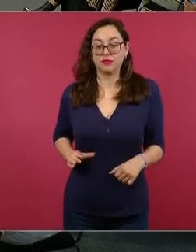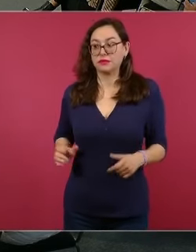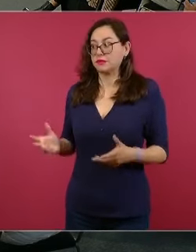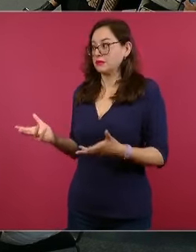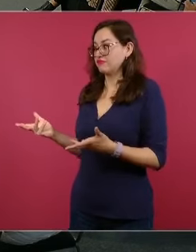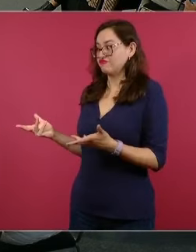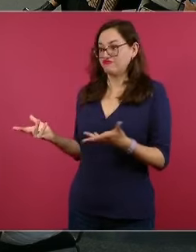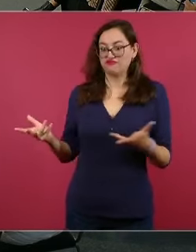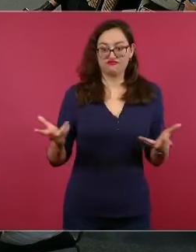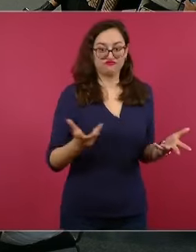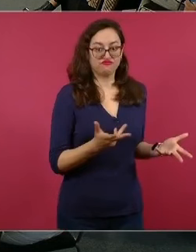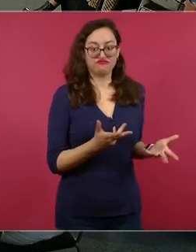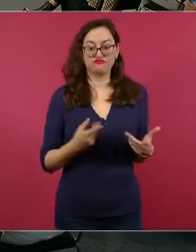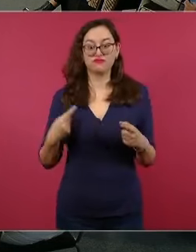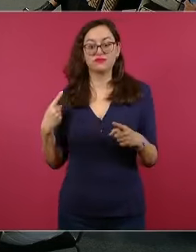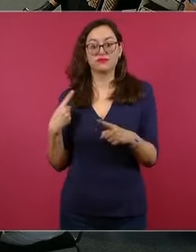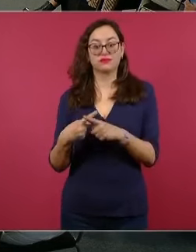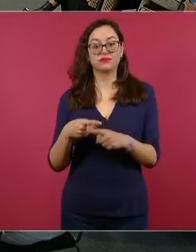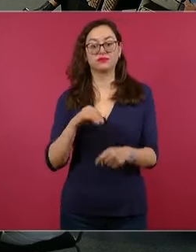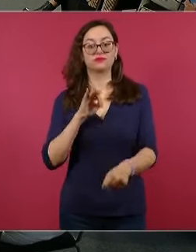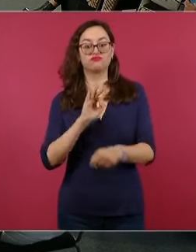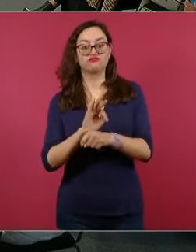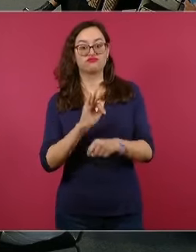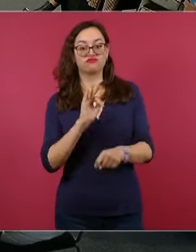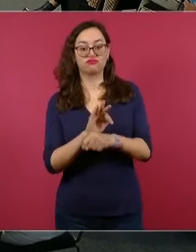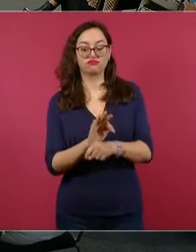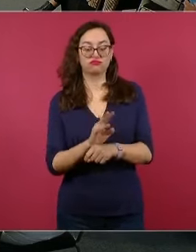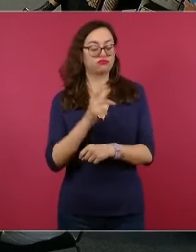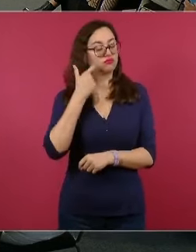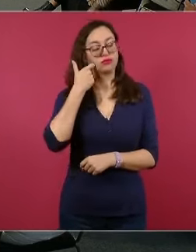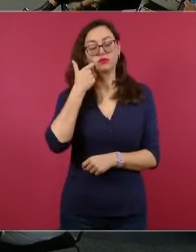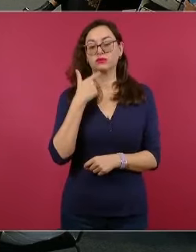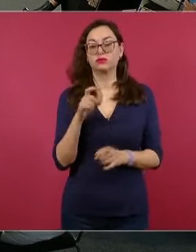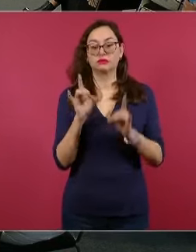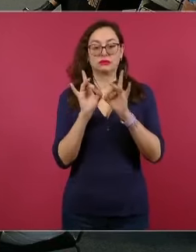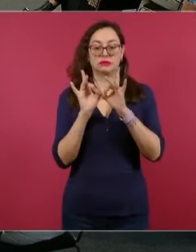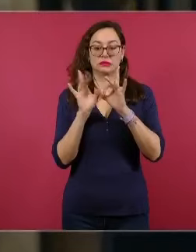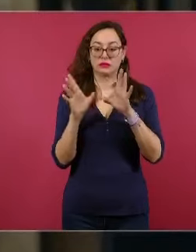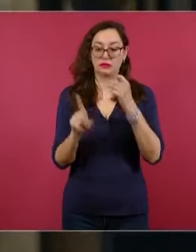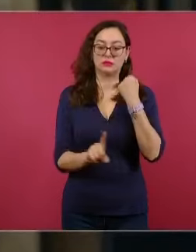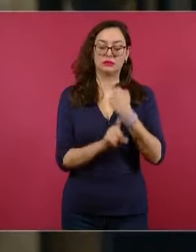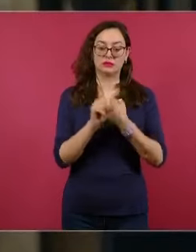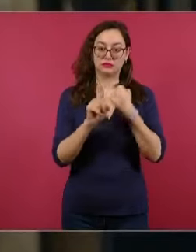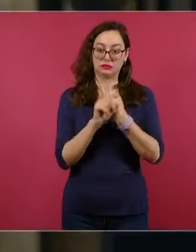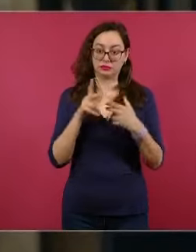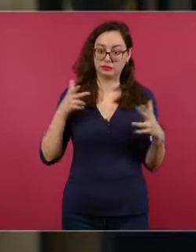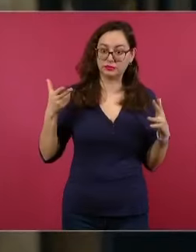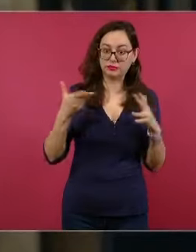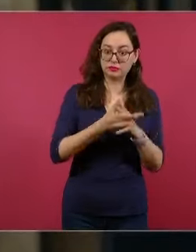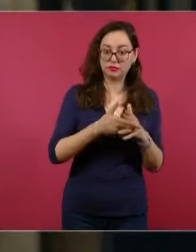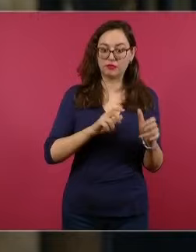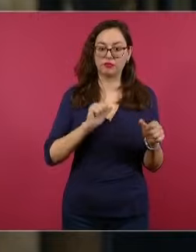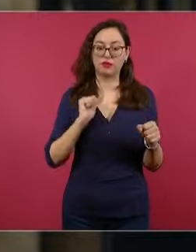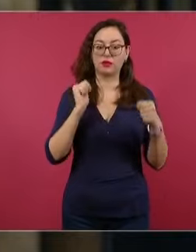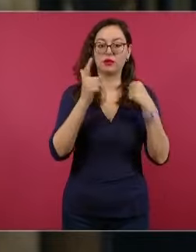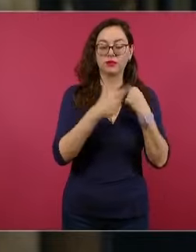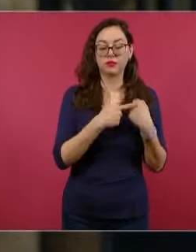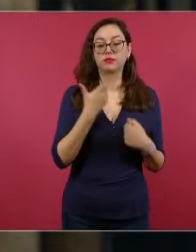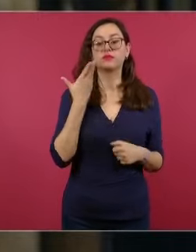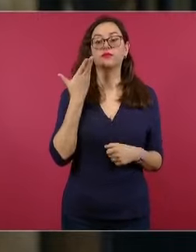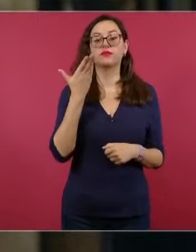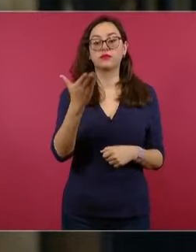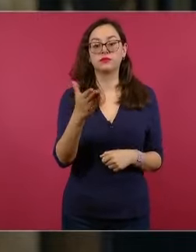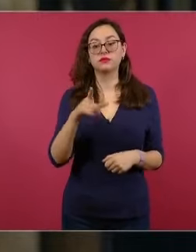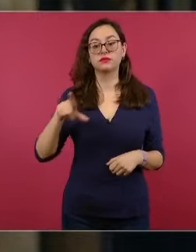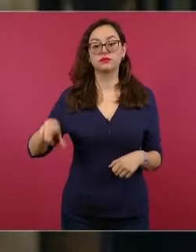desprotegido no queremos que pues que llegue a pasar una situación como la de Celaya y eh la petición es básicamente si